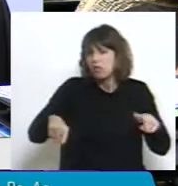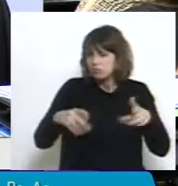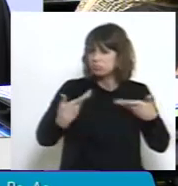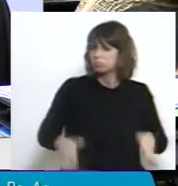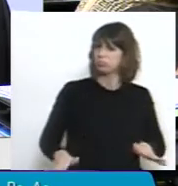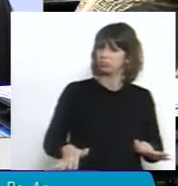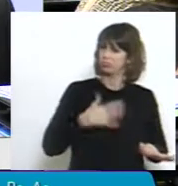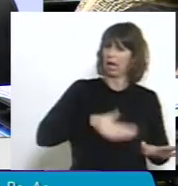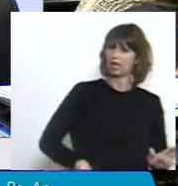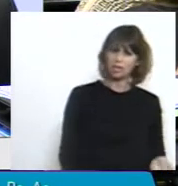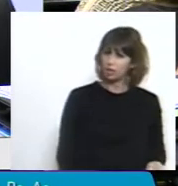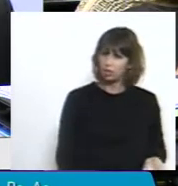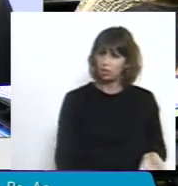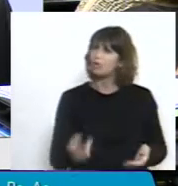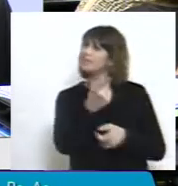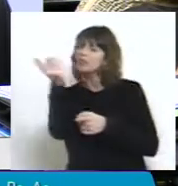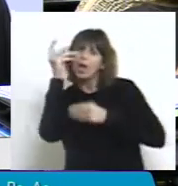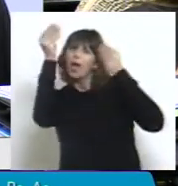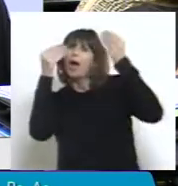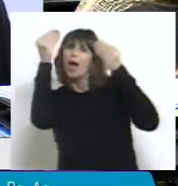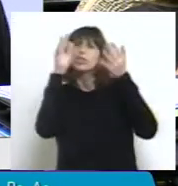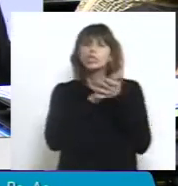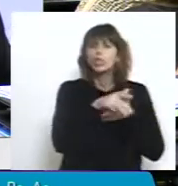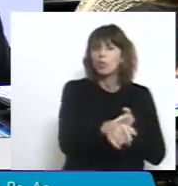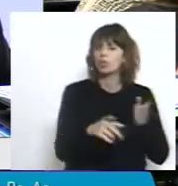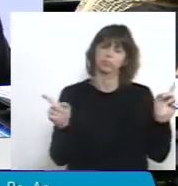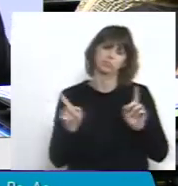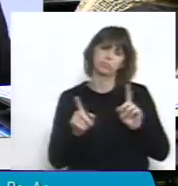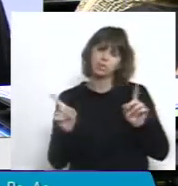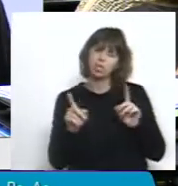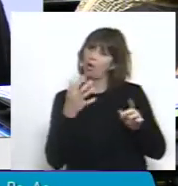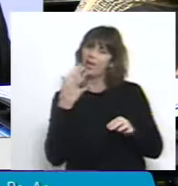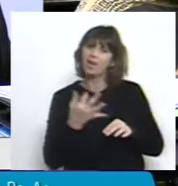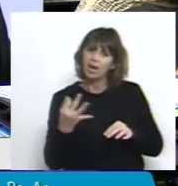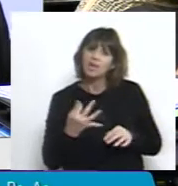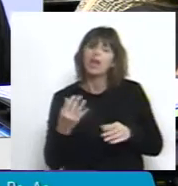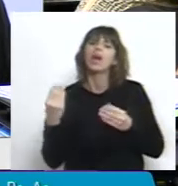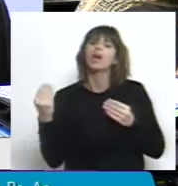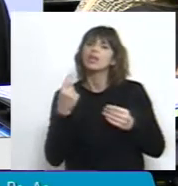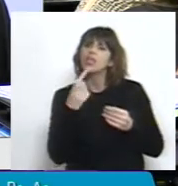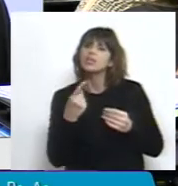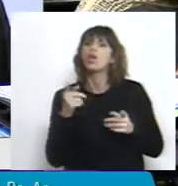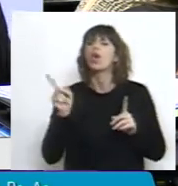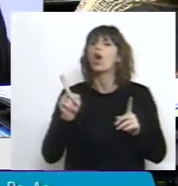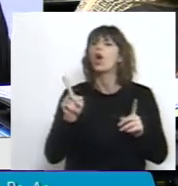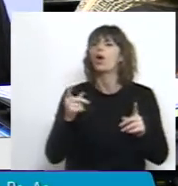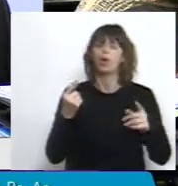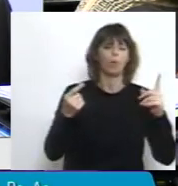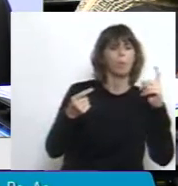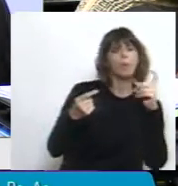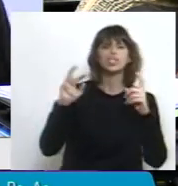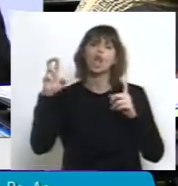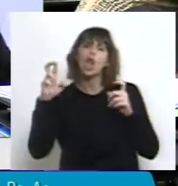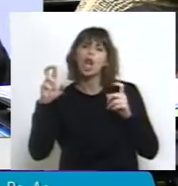nadie. Quita el sueño cuando alguien dice el tipo de cambio lo tiene que manejar el mercado, las reservas